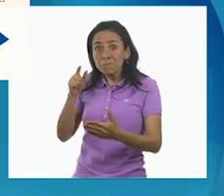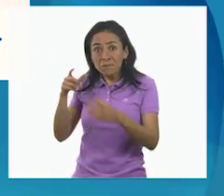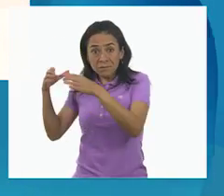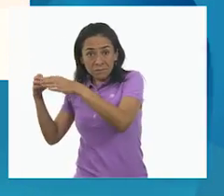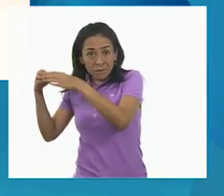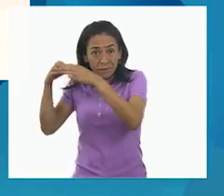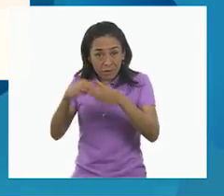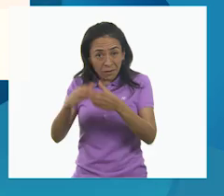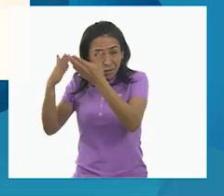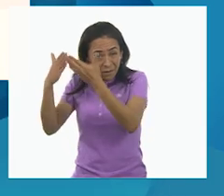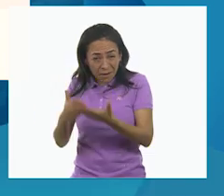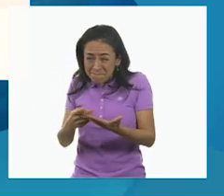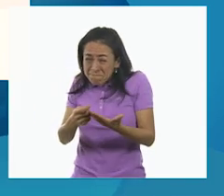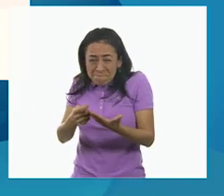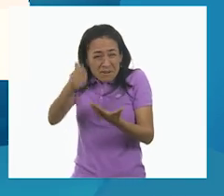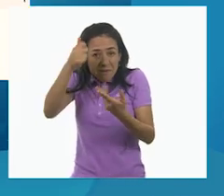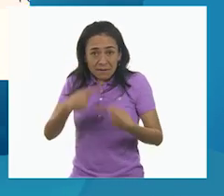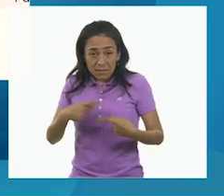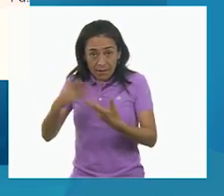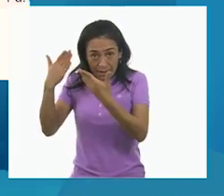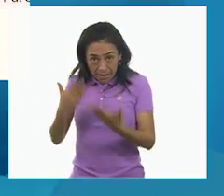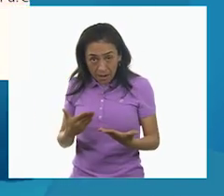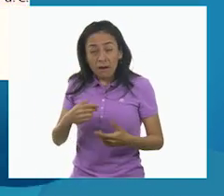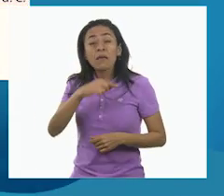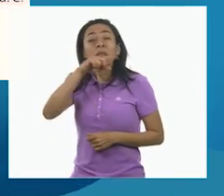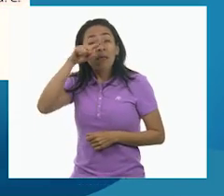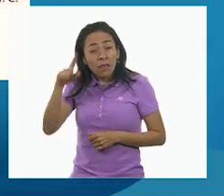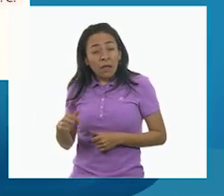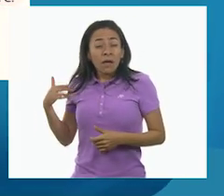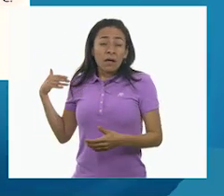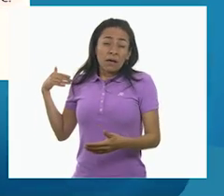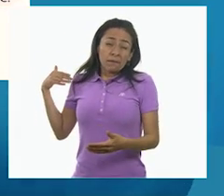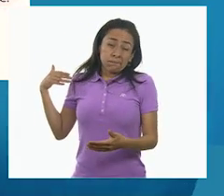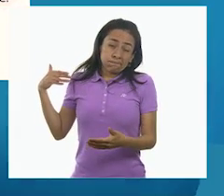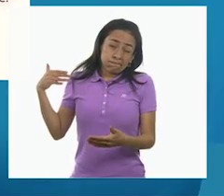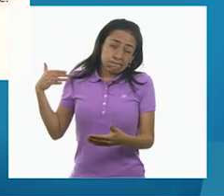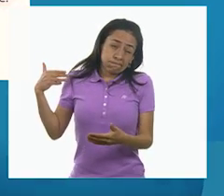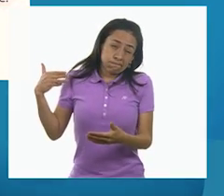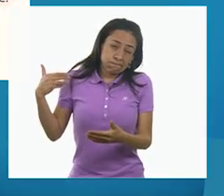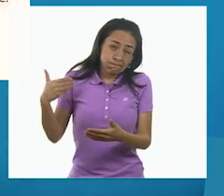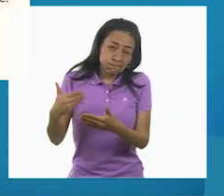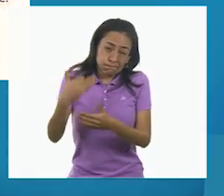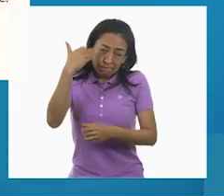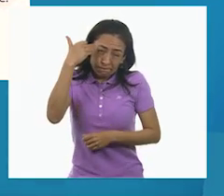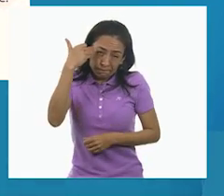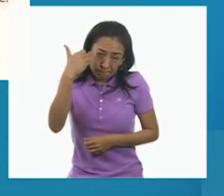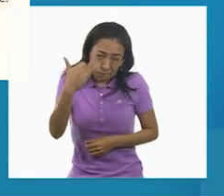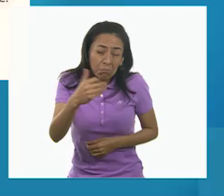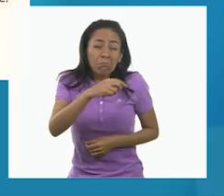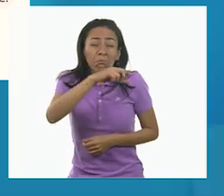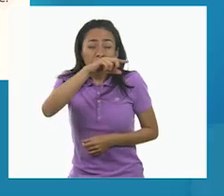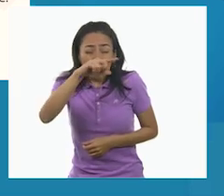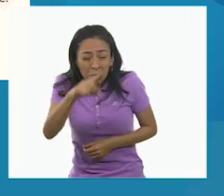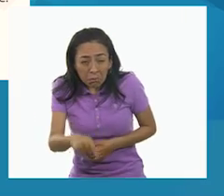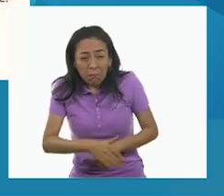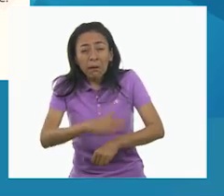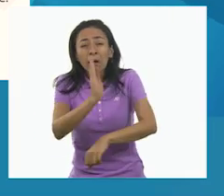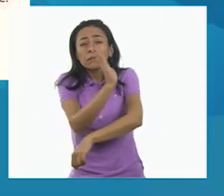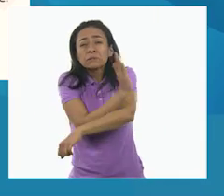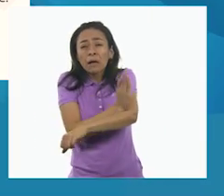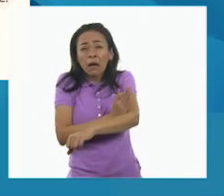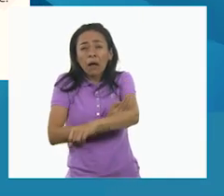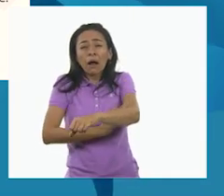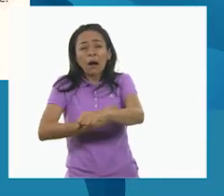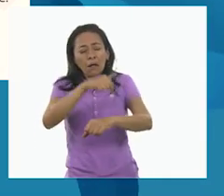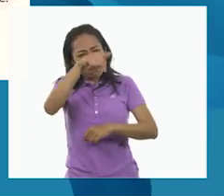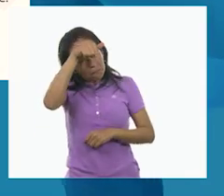primeros pobladores hasta que nace un descubrimiento muy importante que es la agricultura, pero ese va a ser un tema que veremos